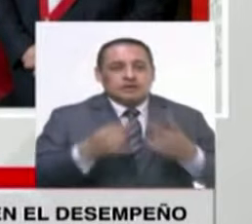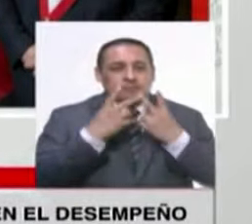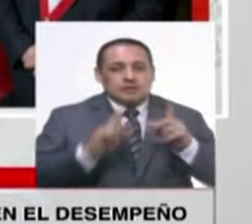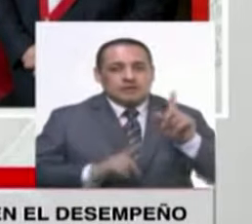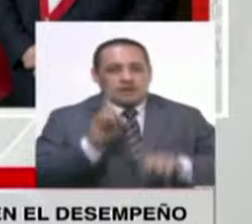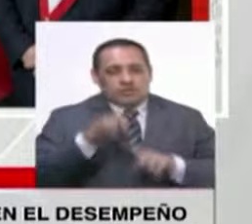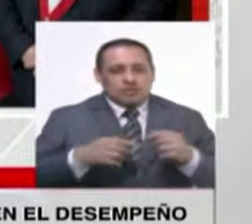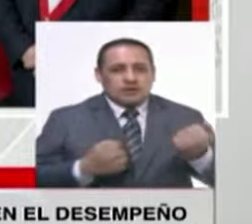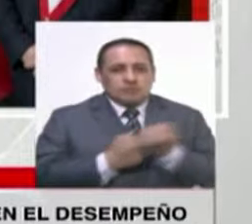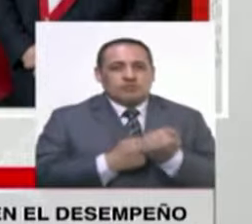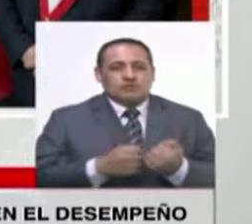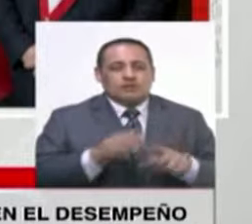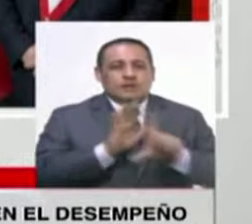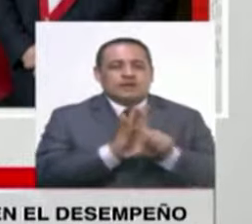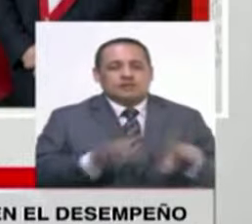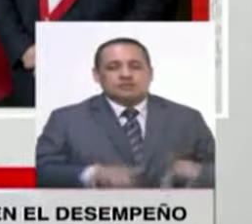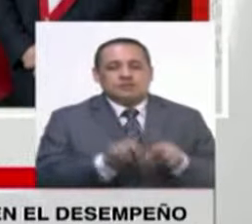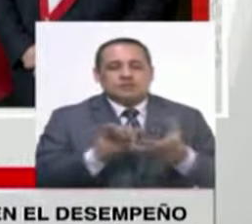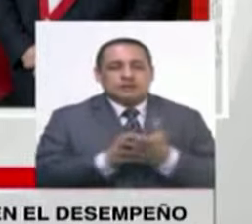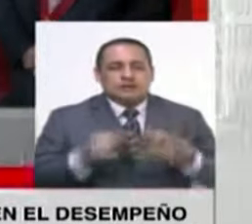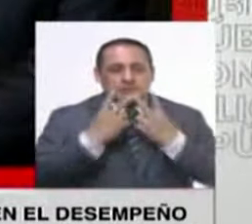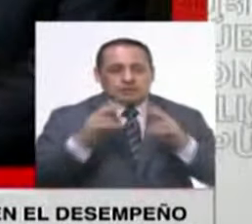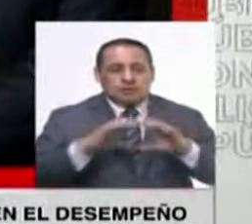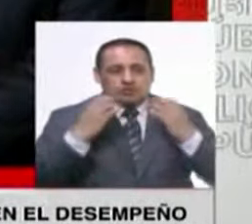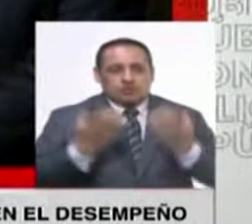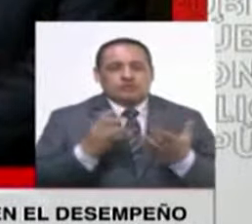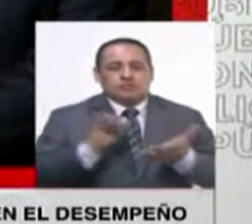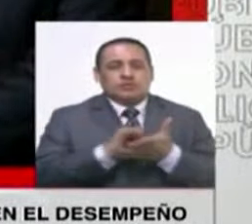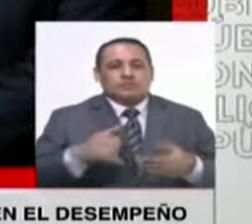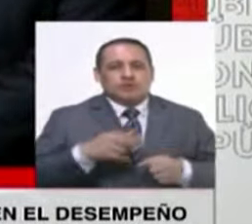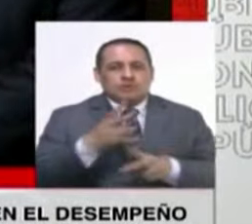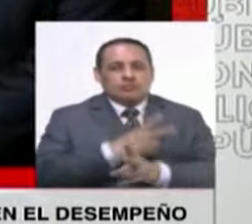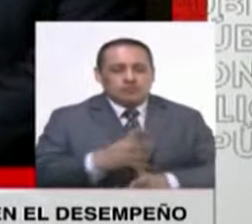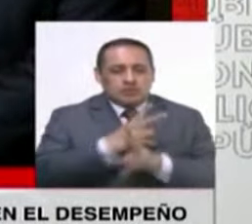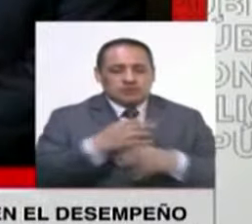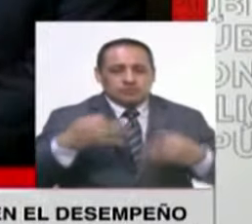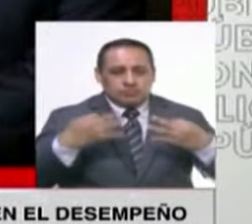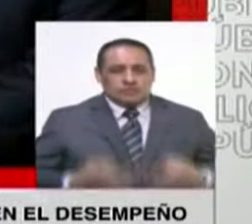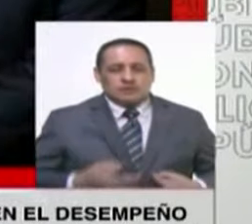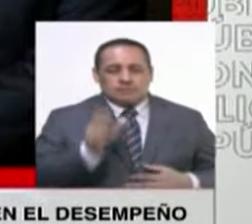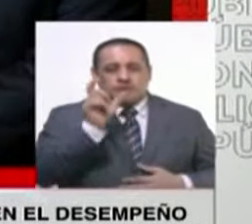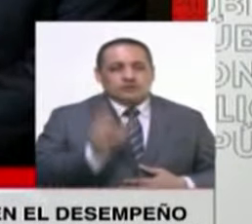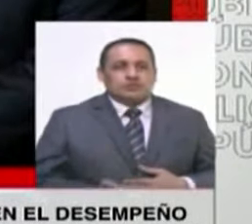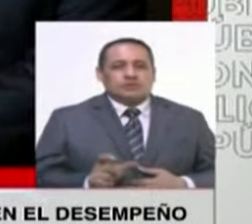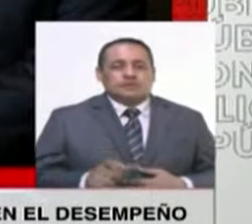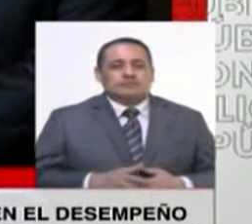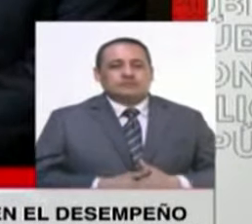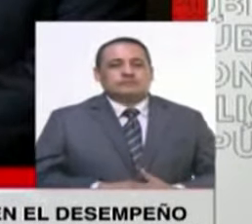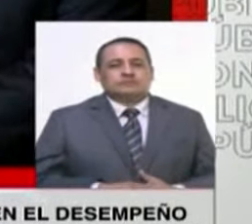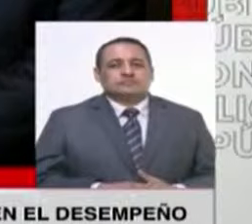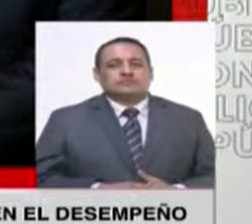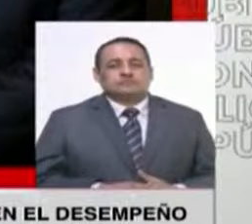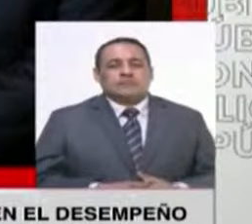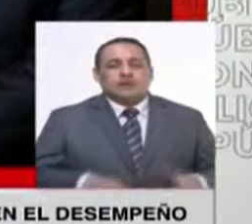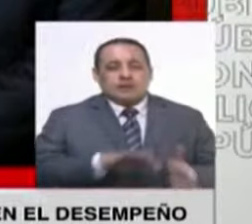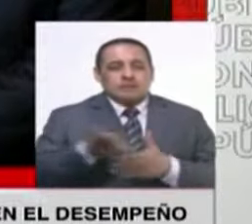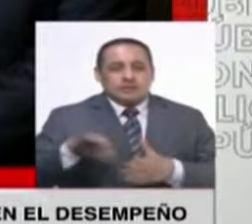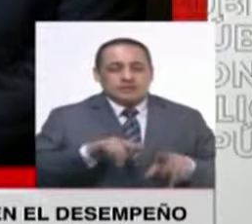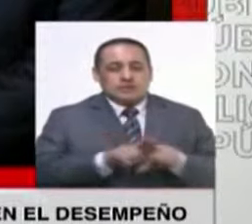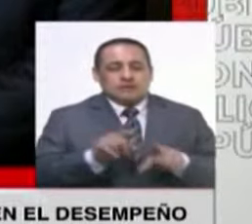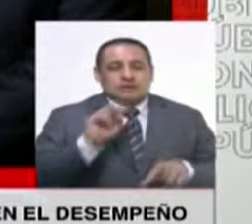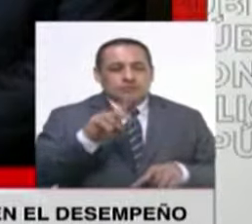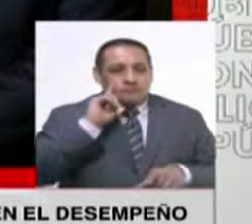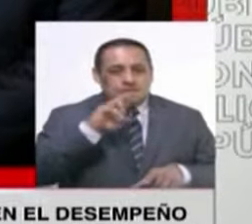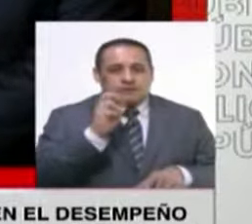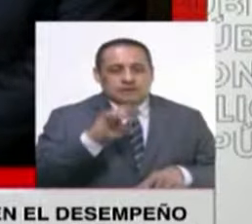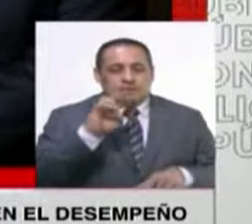tipo de apoyo de orden legal o que por lo menos el Congreso pueda resguardar su integridad personal. Fuera de esto, señor